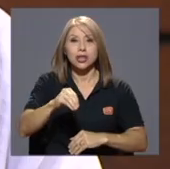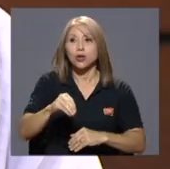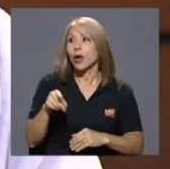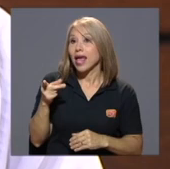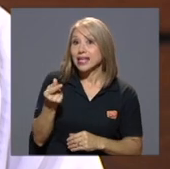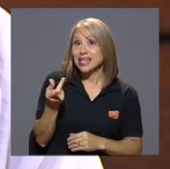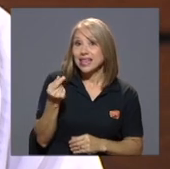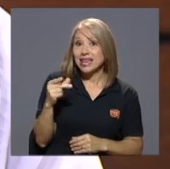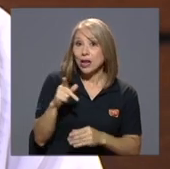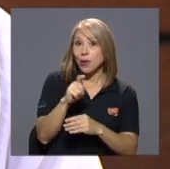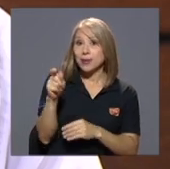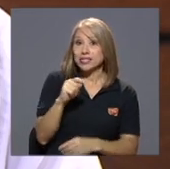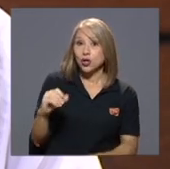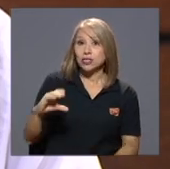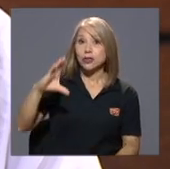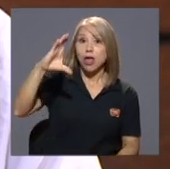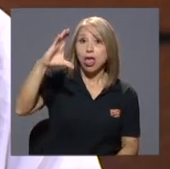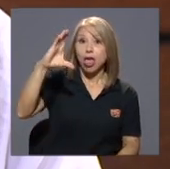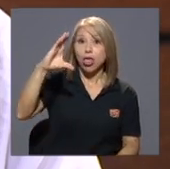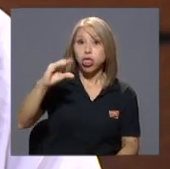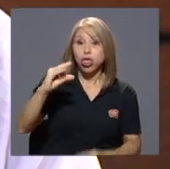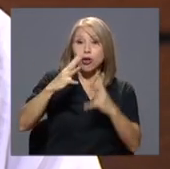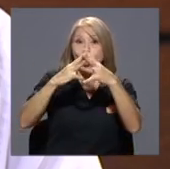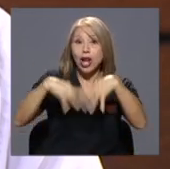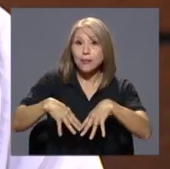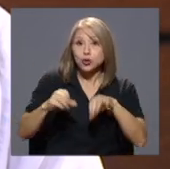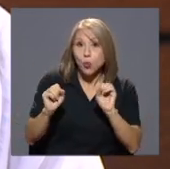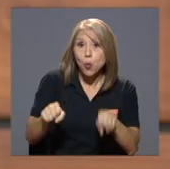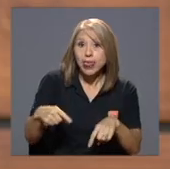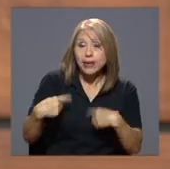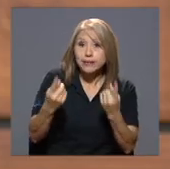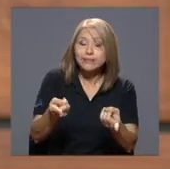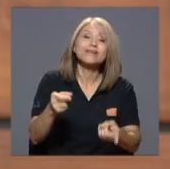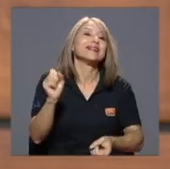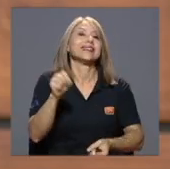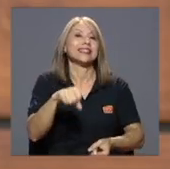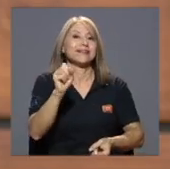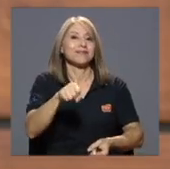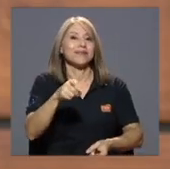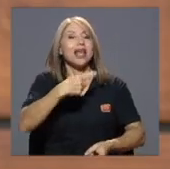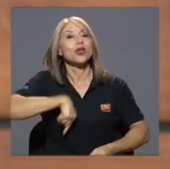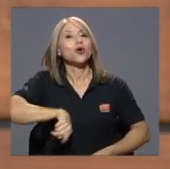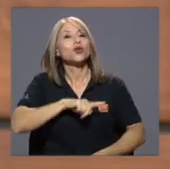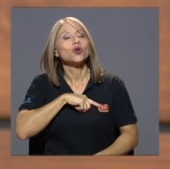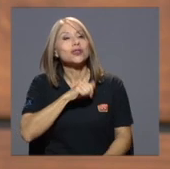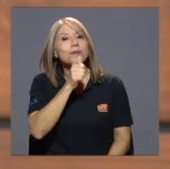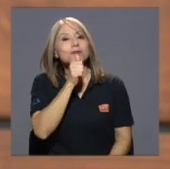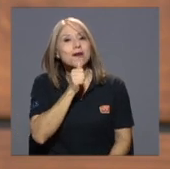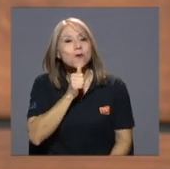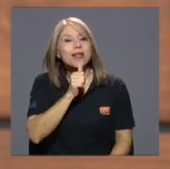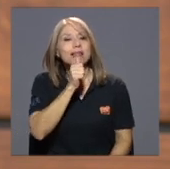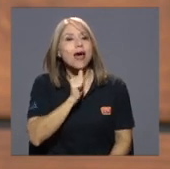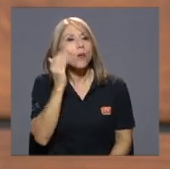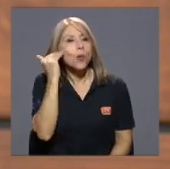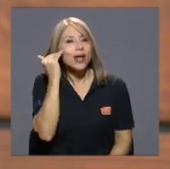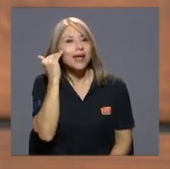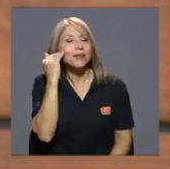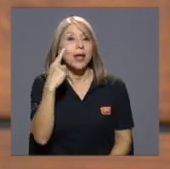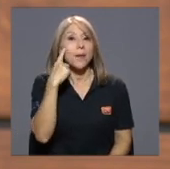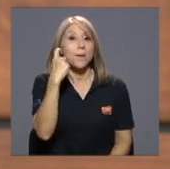Sí, eventualmente hemos aguantado porque por cada persona que